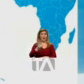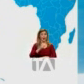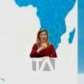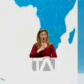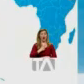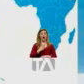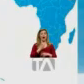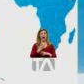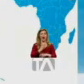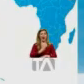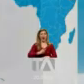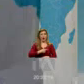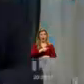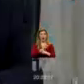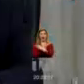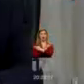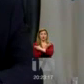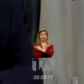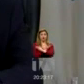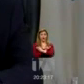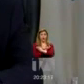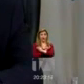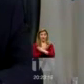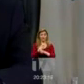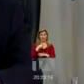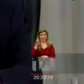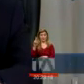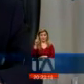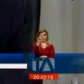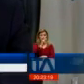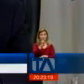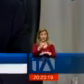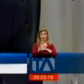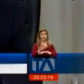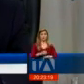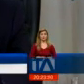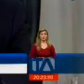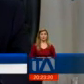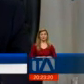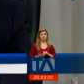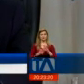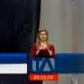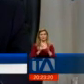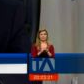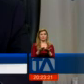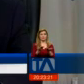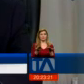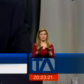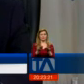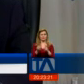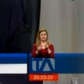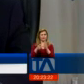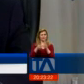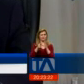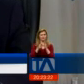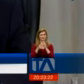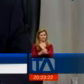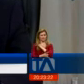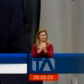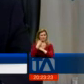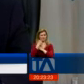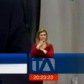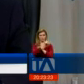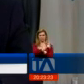Reino Unido y Ecuador. Esto no significa que los hackers estén ubicados físicamente en los países que les